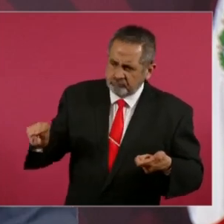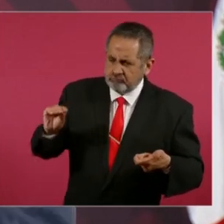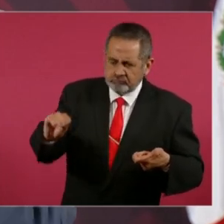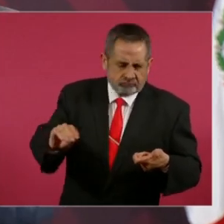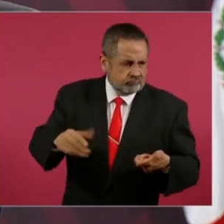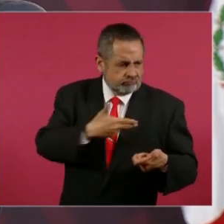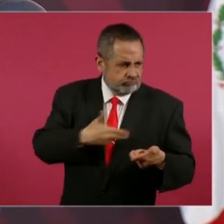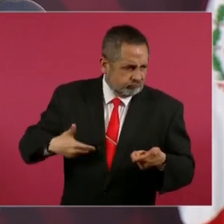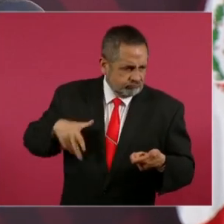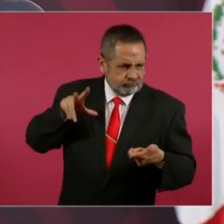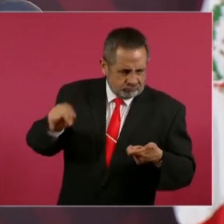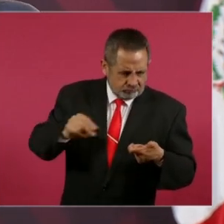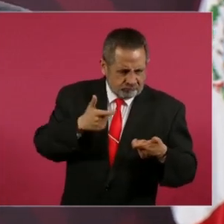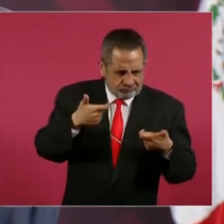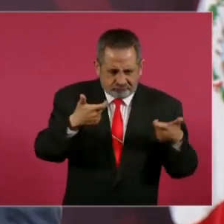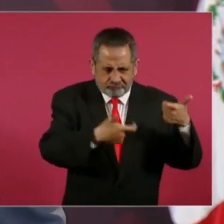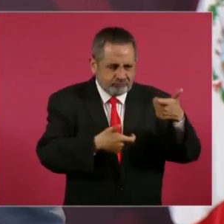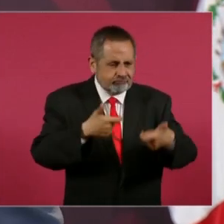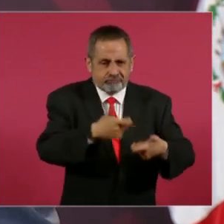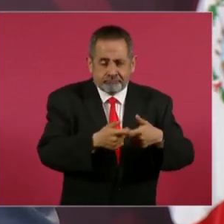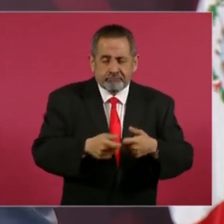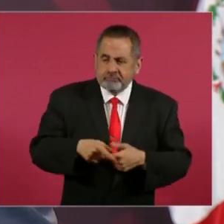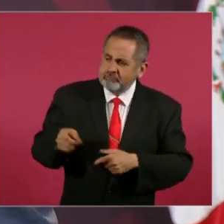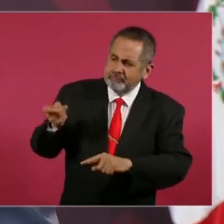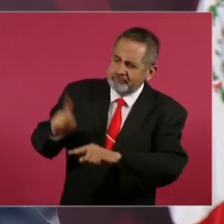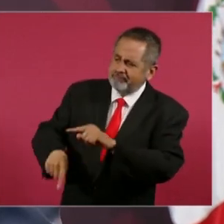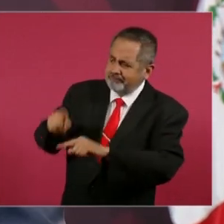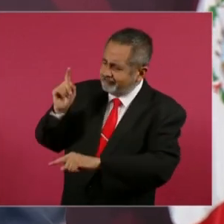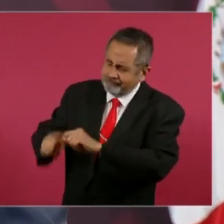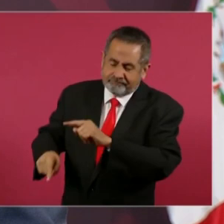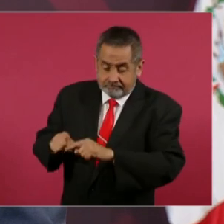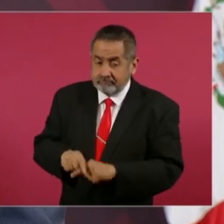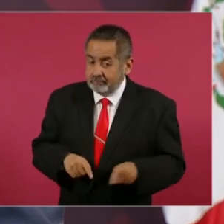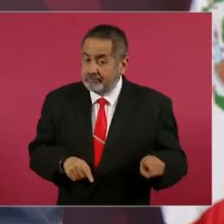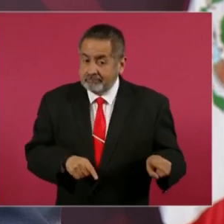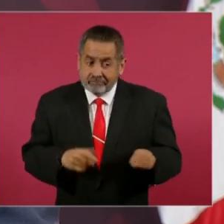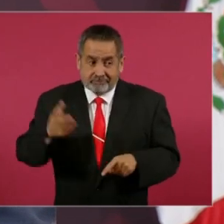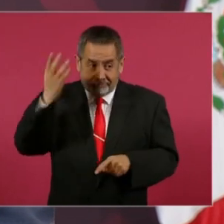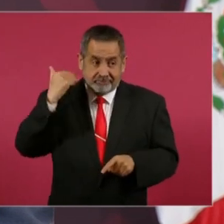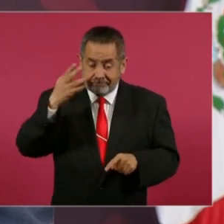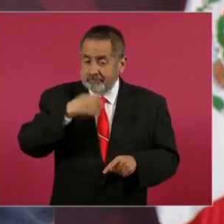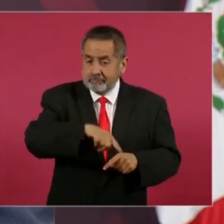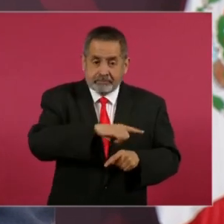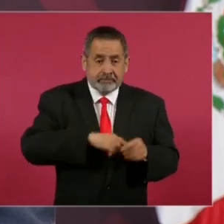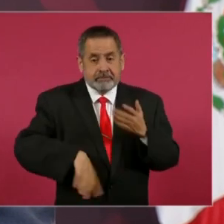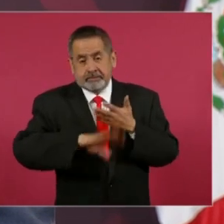que nos reconocieran nuestros triunfos.